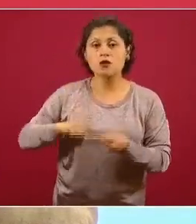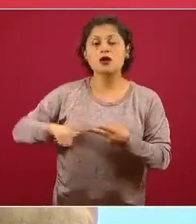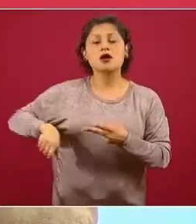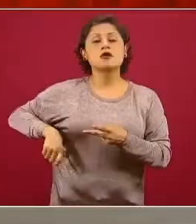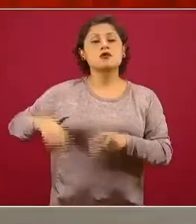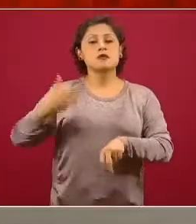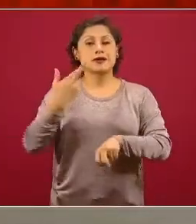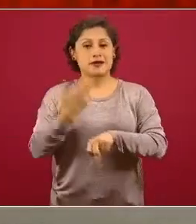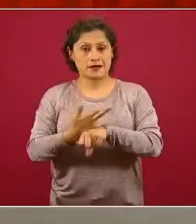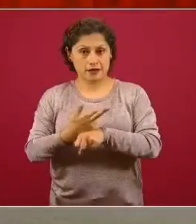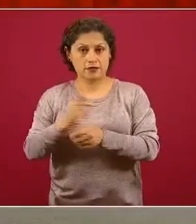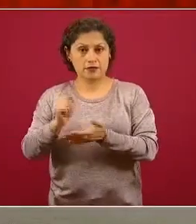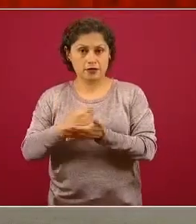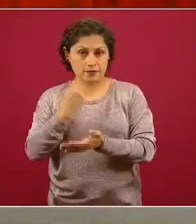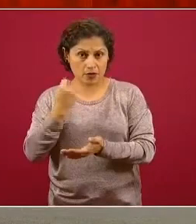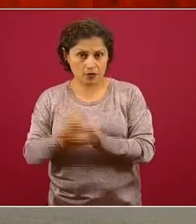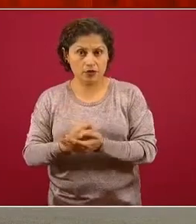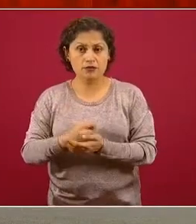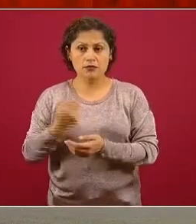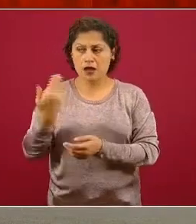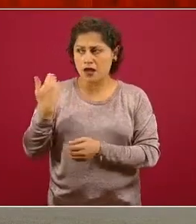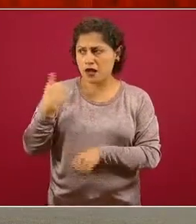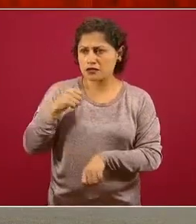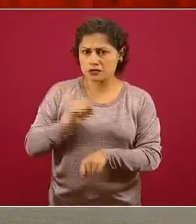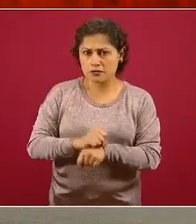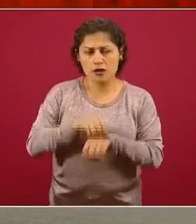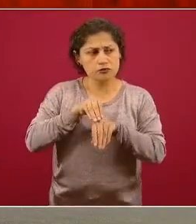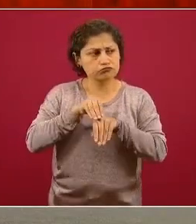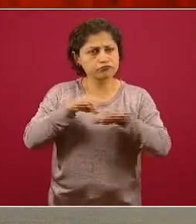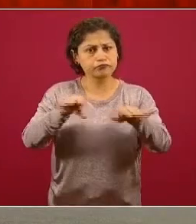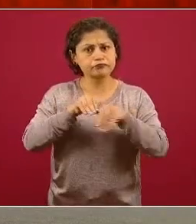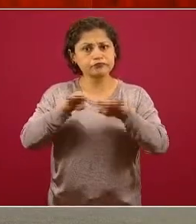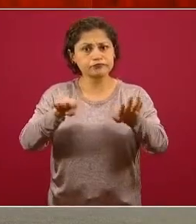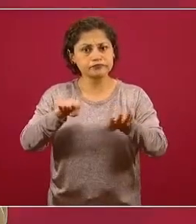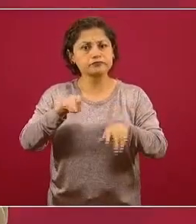Tamaulipas hicieron comentarios al respecto a lo largo de la semana, y entonces hay un